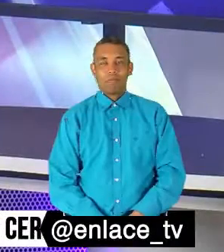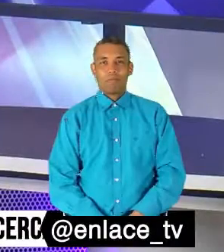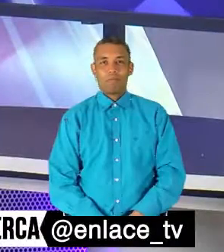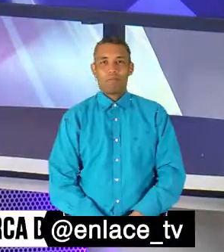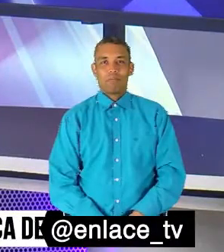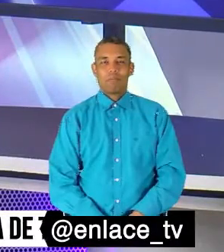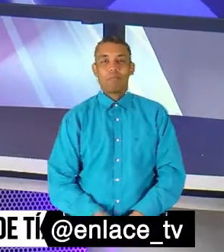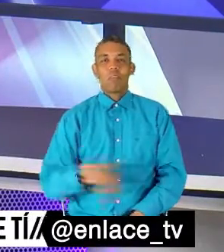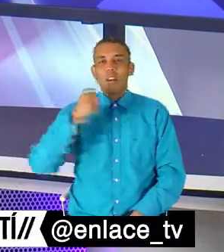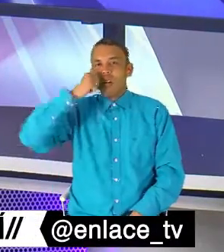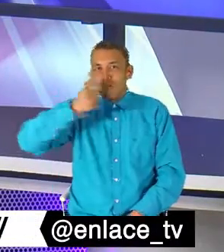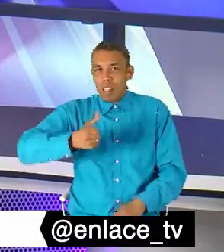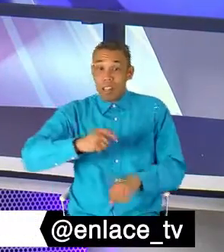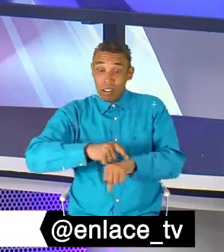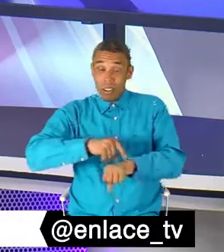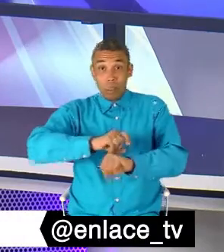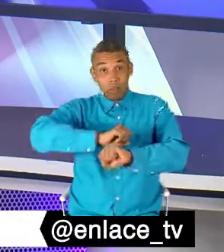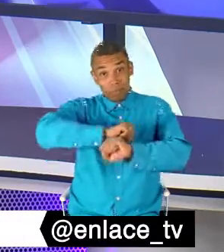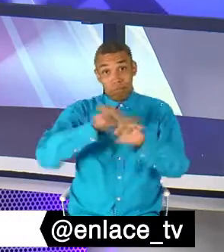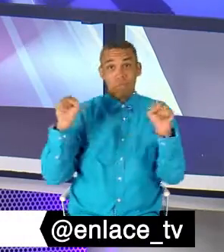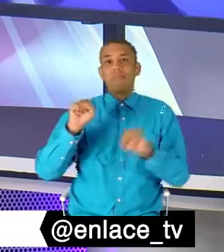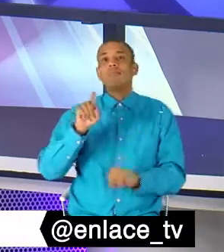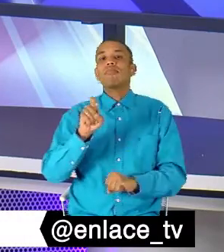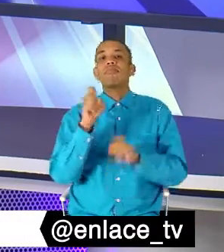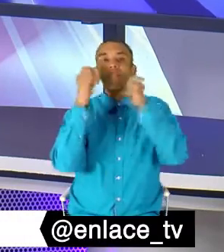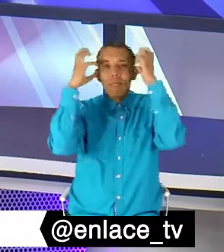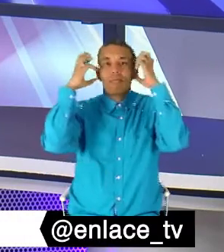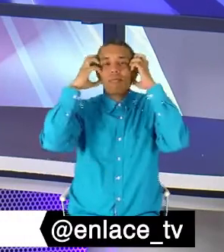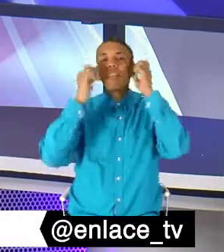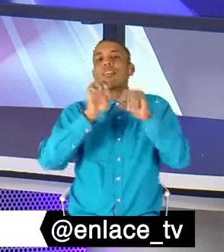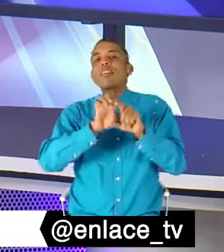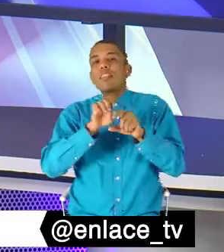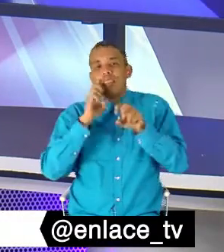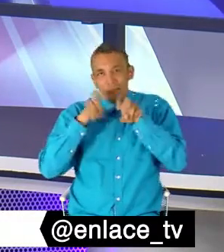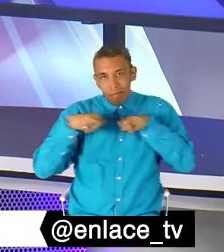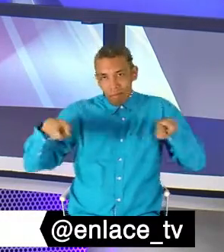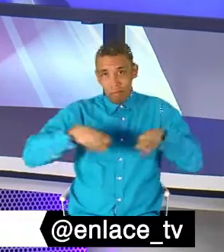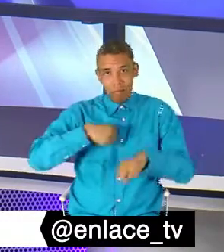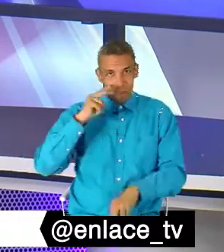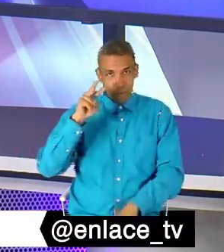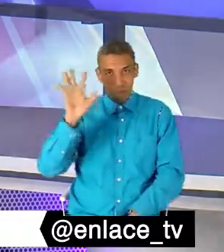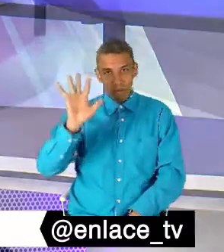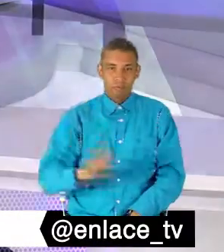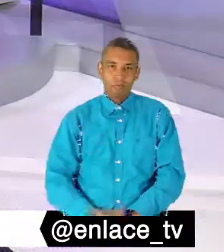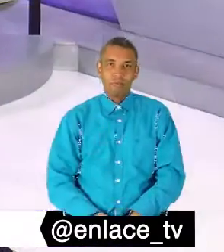Nuestra cita será mañana muy temprano en Enlace Radio 6 AM. Que tengan todos una feliz noche.